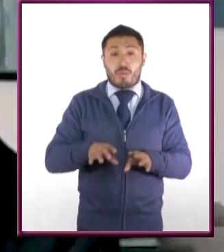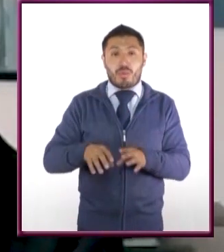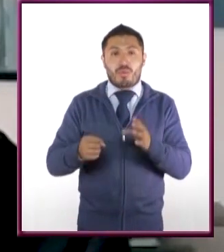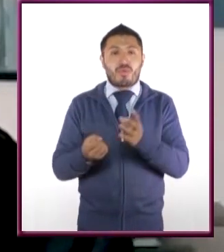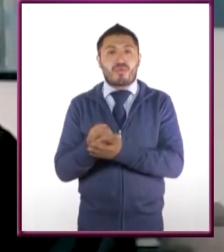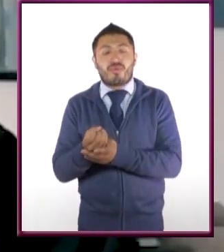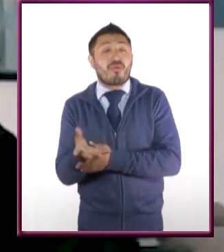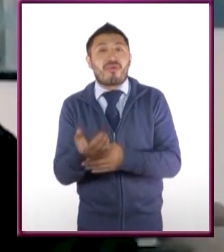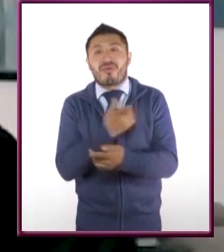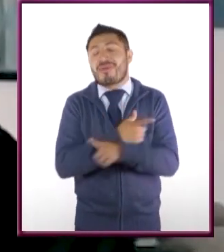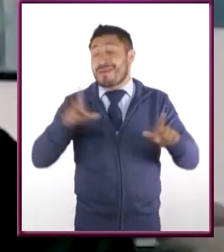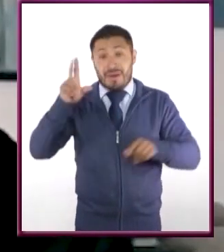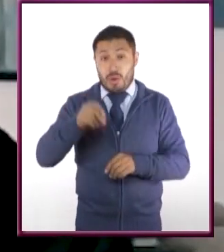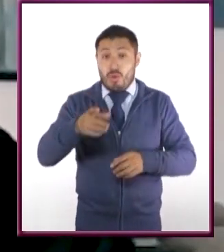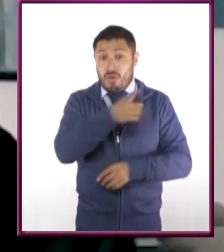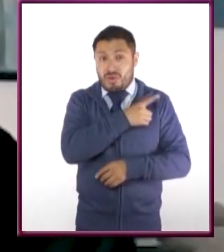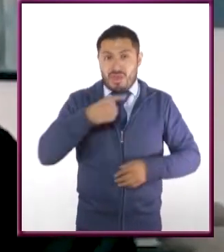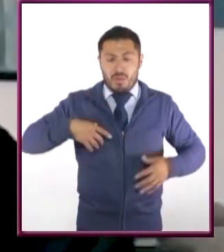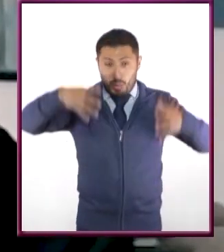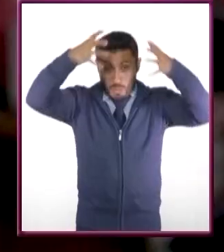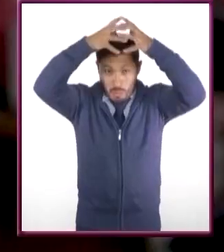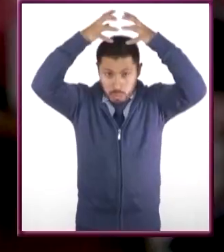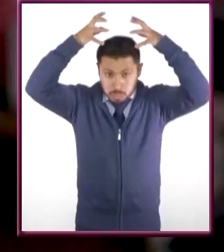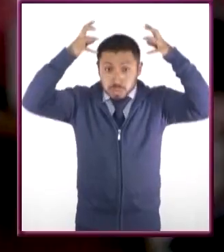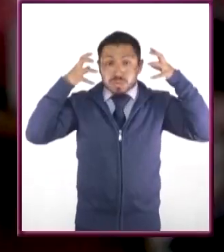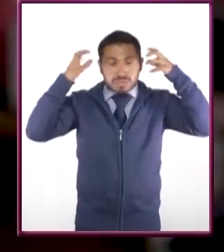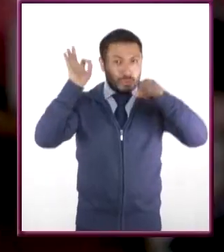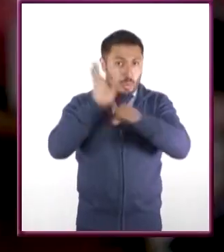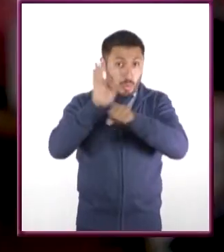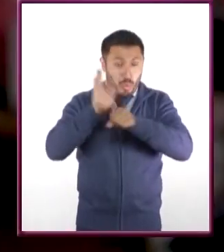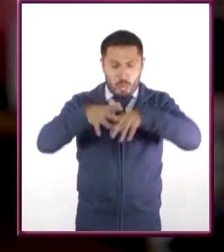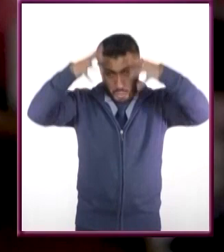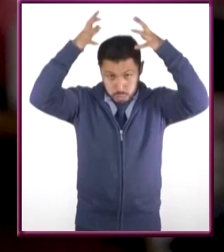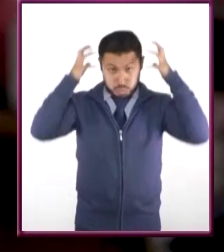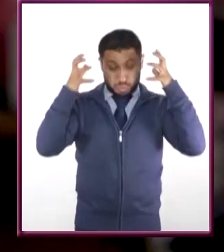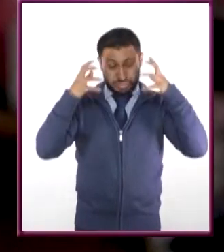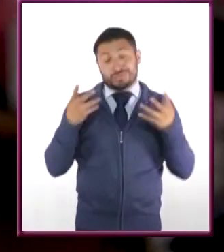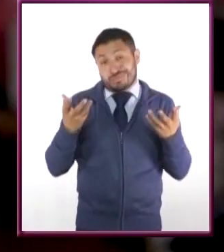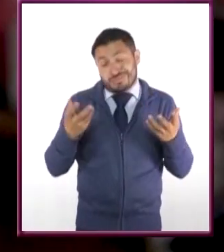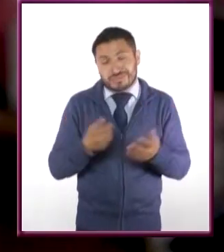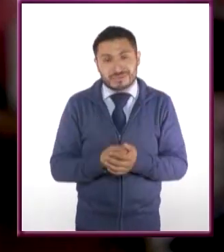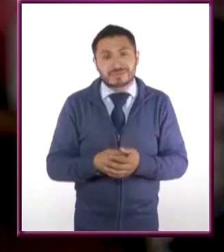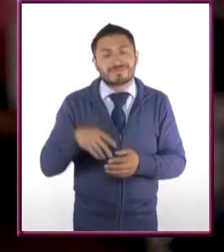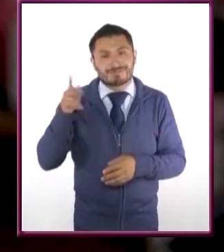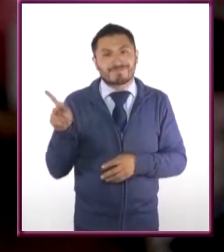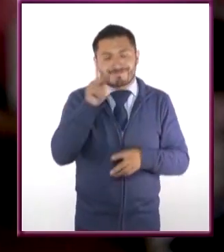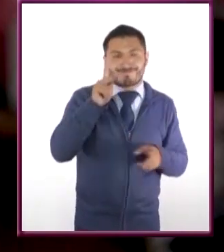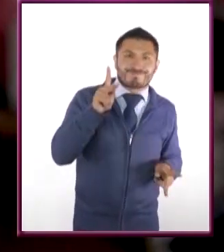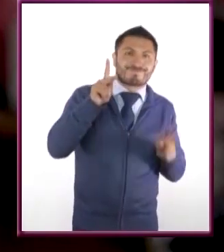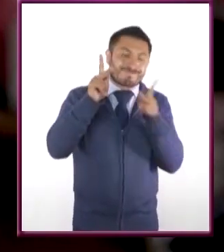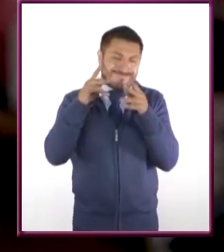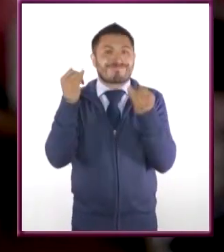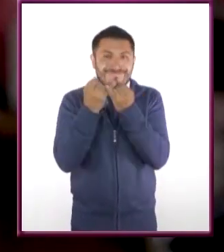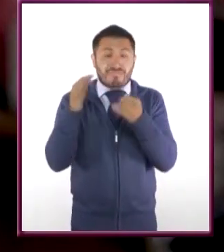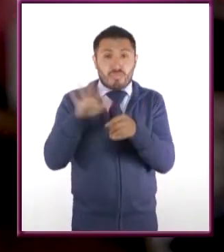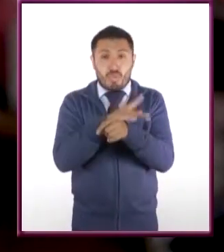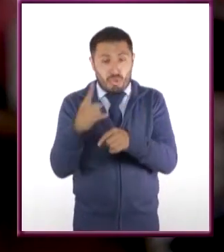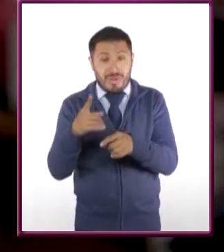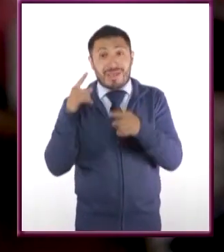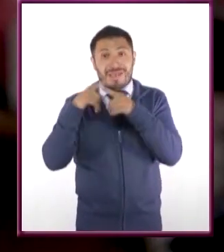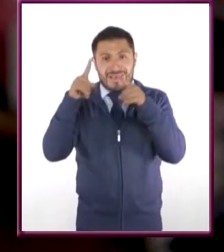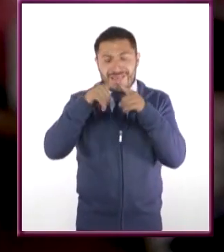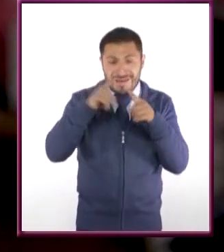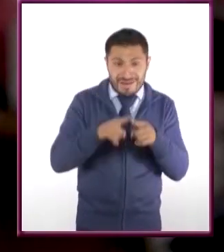por las condiciones que hay de vacío, etcétera. Entonces, hay similitudes, claro, porque las condiciones son de que